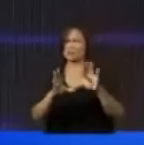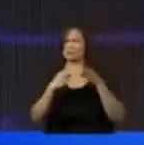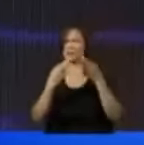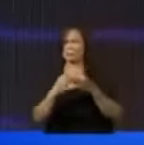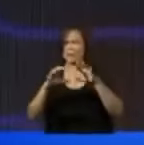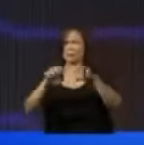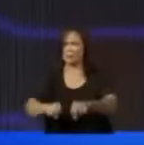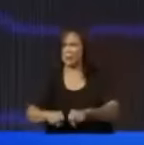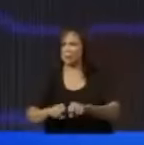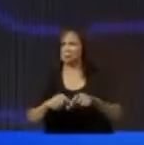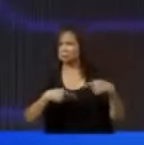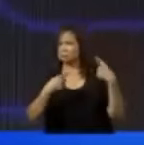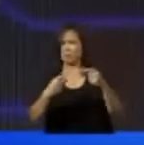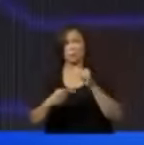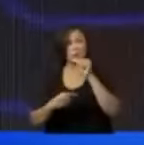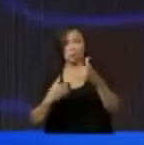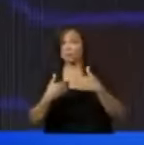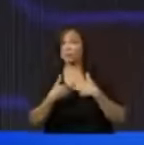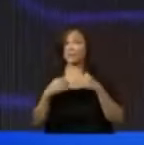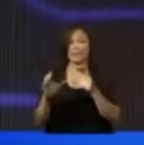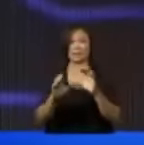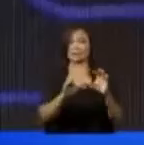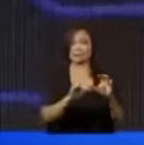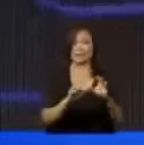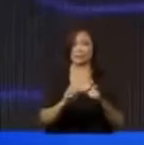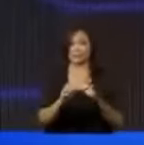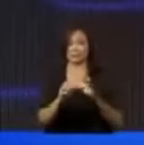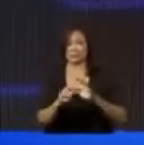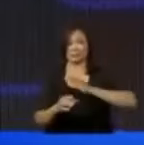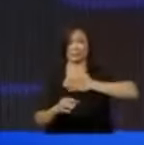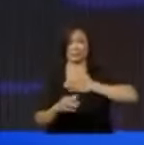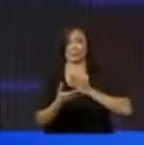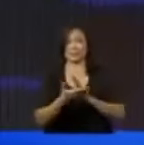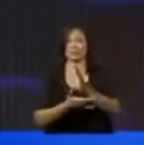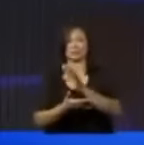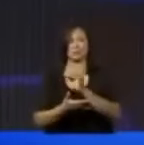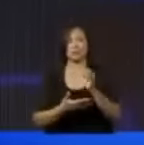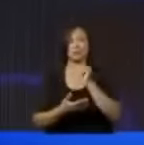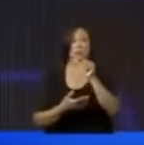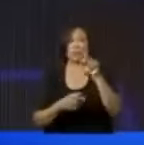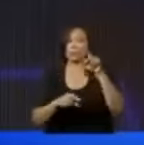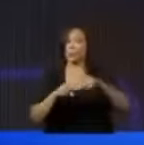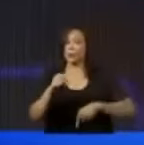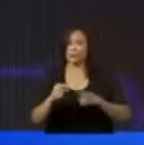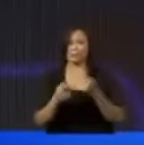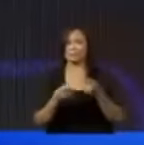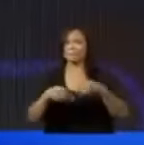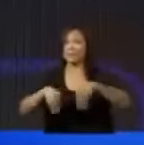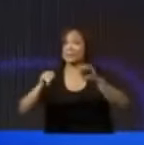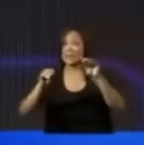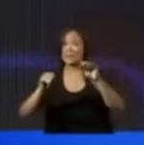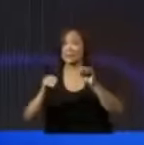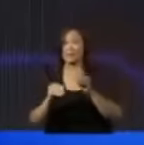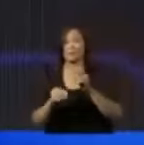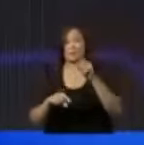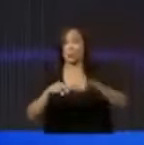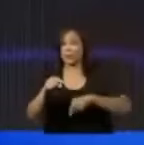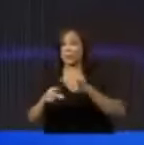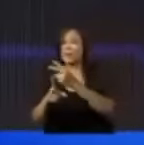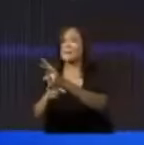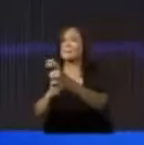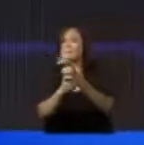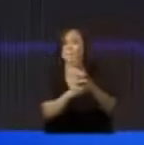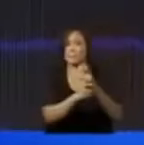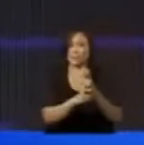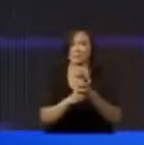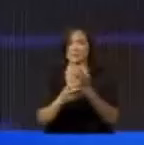durante años, pero no tienen la titularidad del derecho de propiedad y por tanto no acceden al crédito, no acceden a